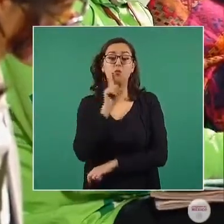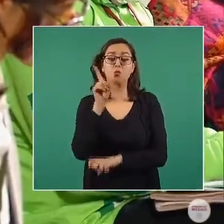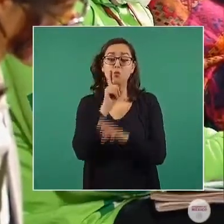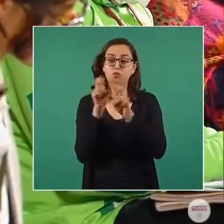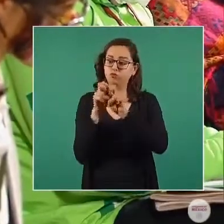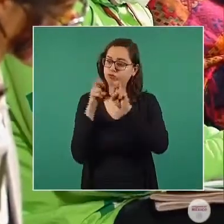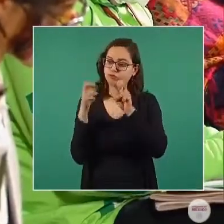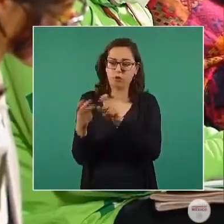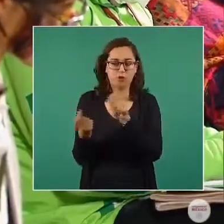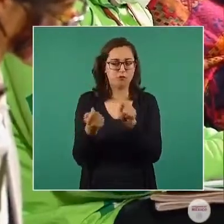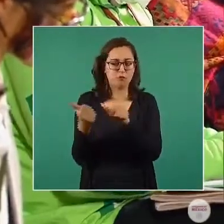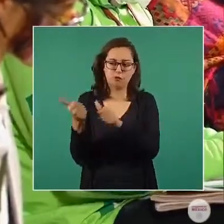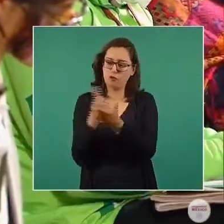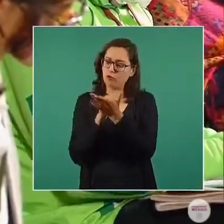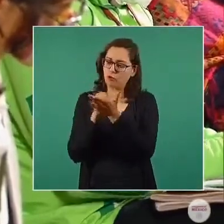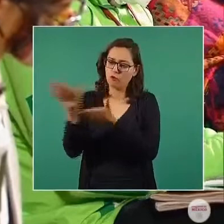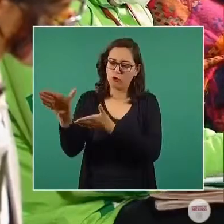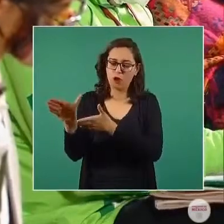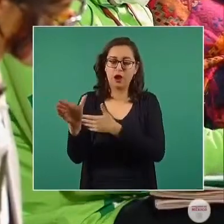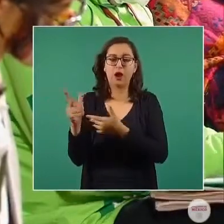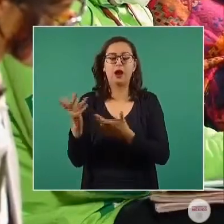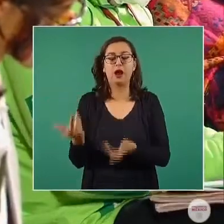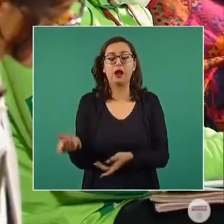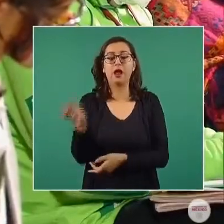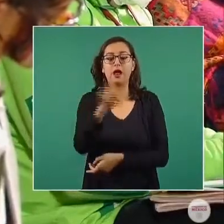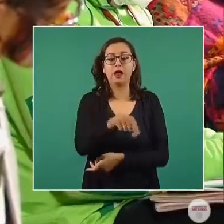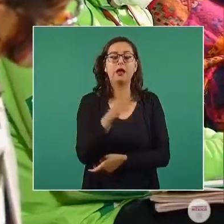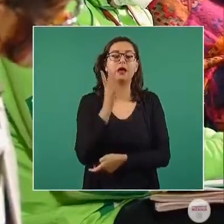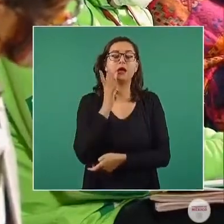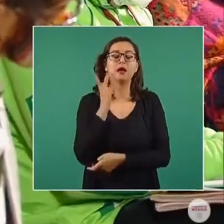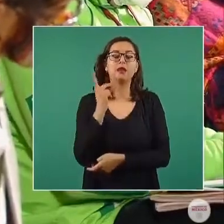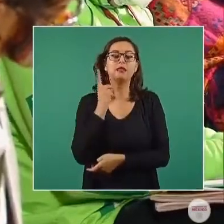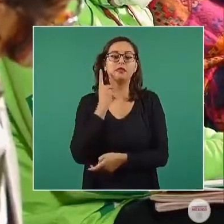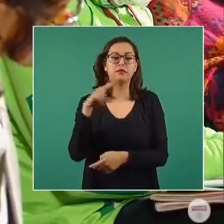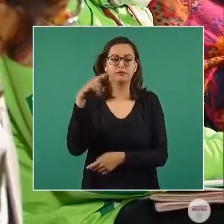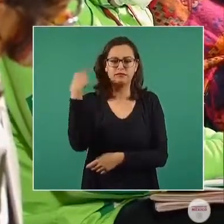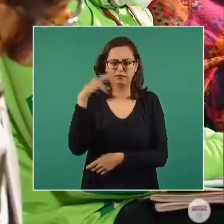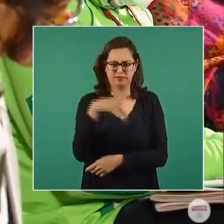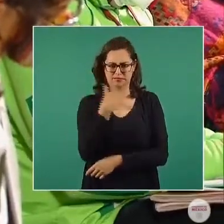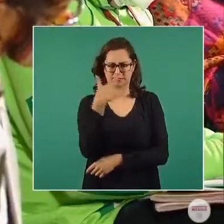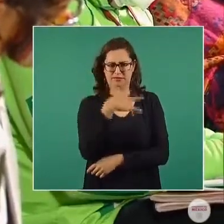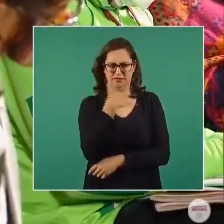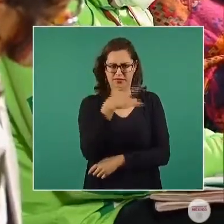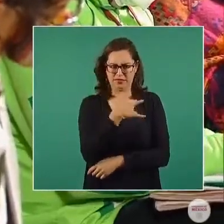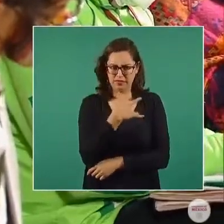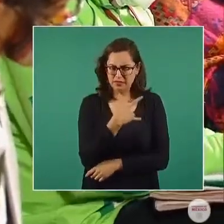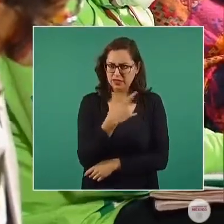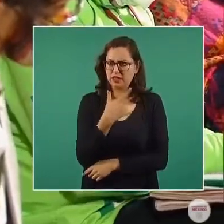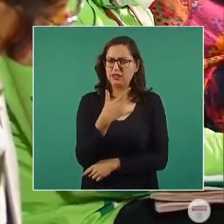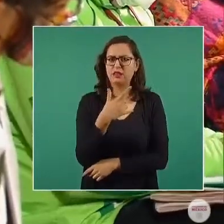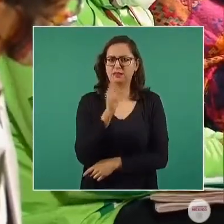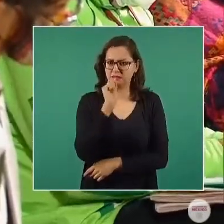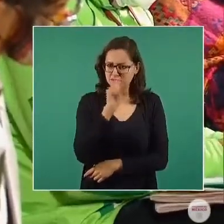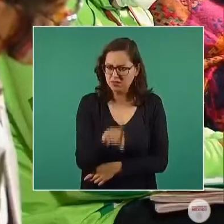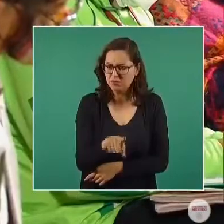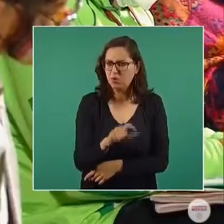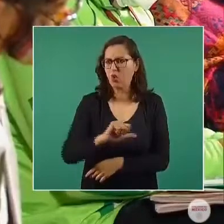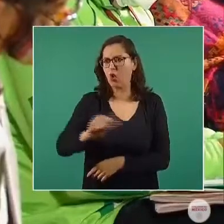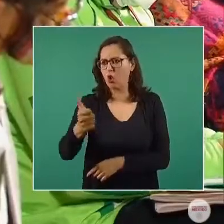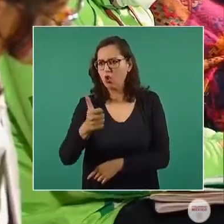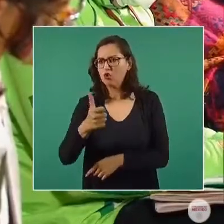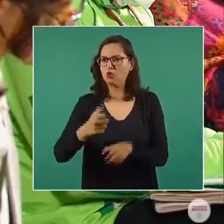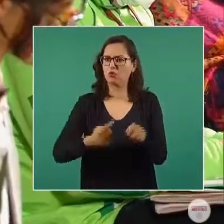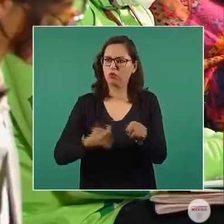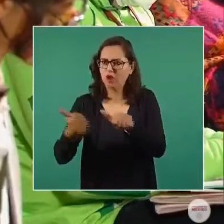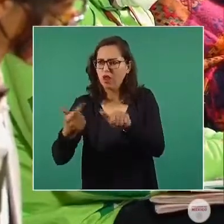en otro caso la Justicia Federal denunció al Congreso local por el retiro forzoso justamente de otro magistrado. Todo esto